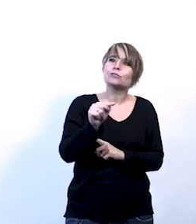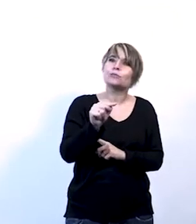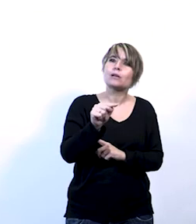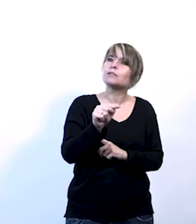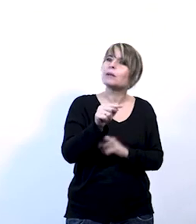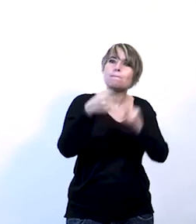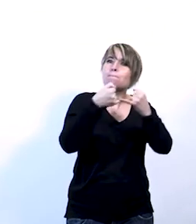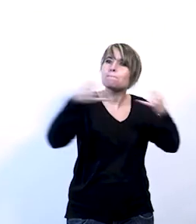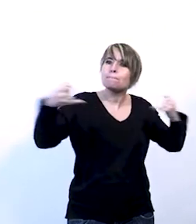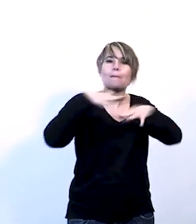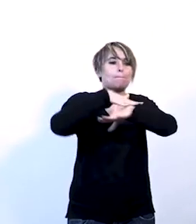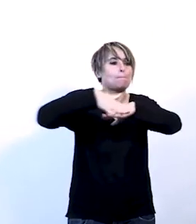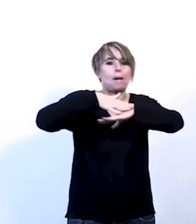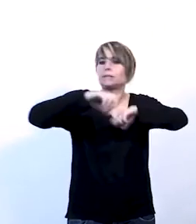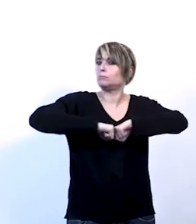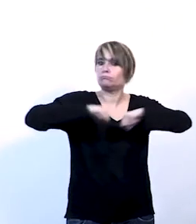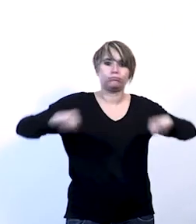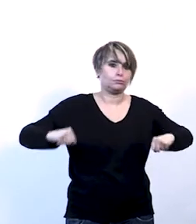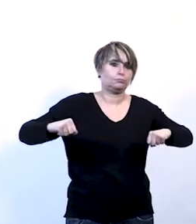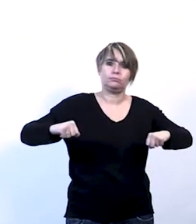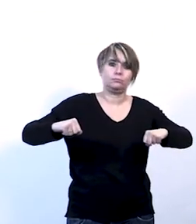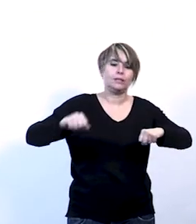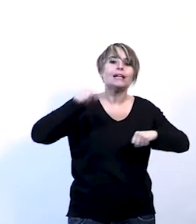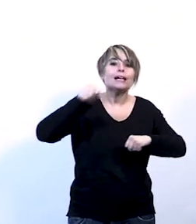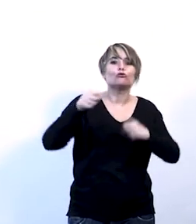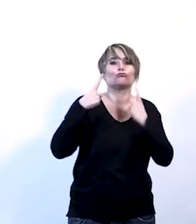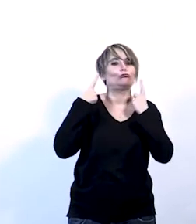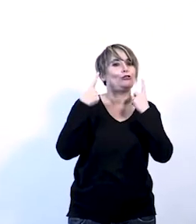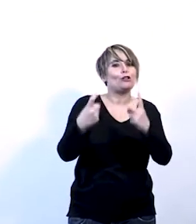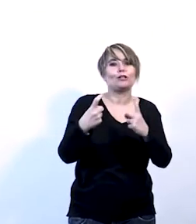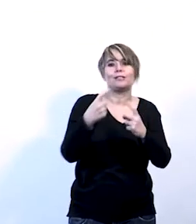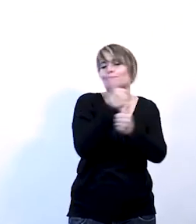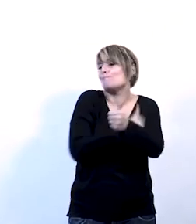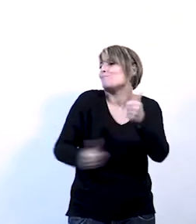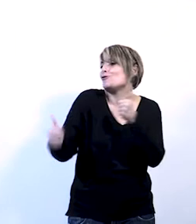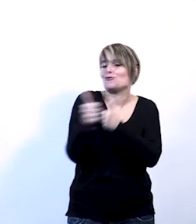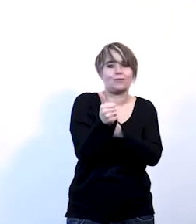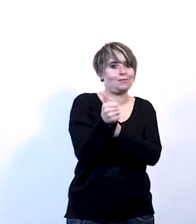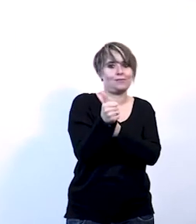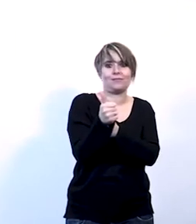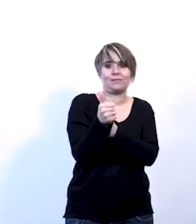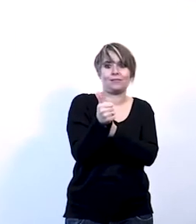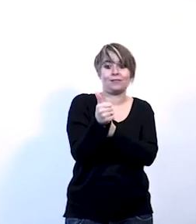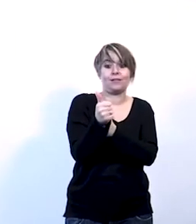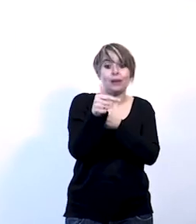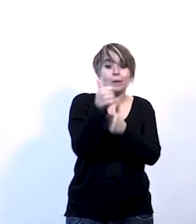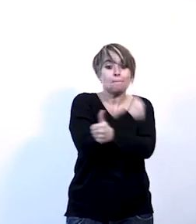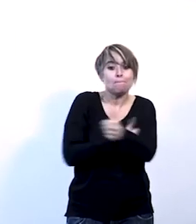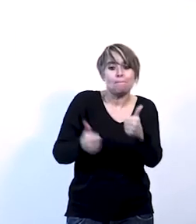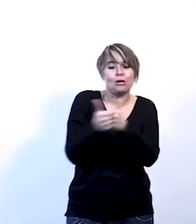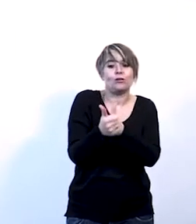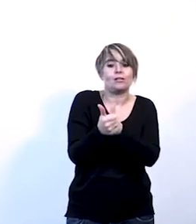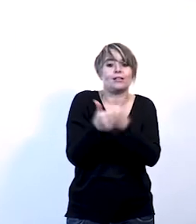es esencial, es una de las necesidades, de las prioridades en una lucha de